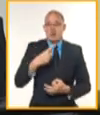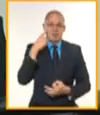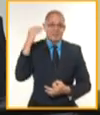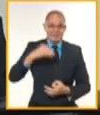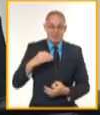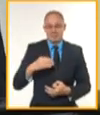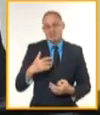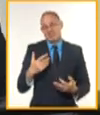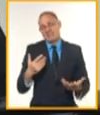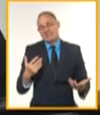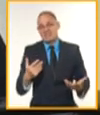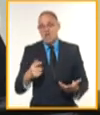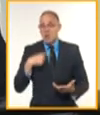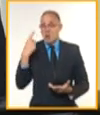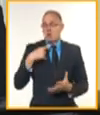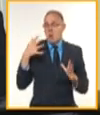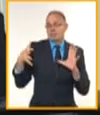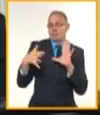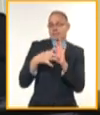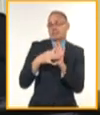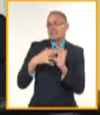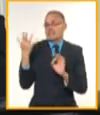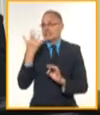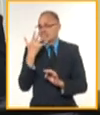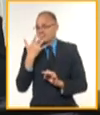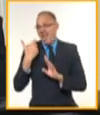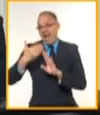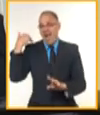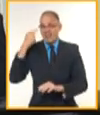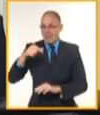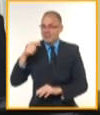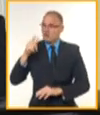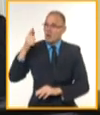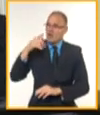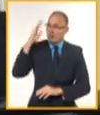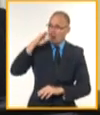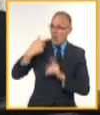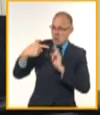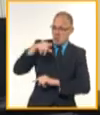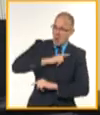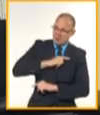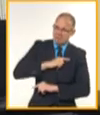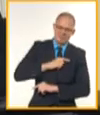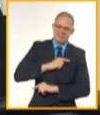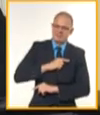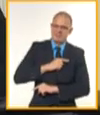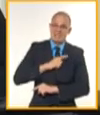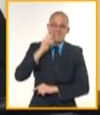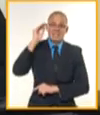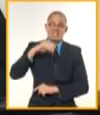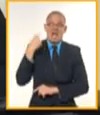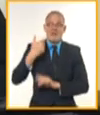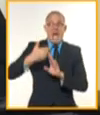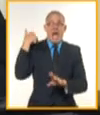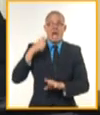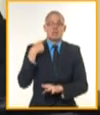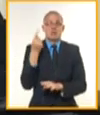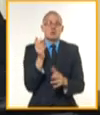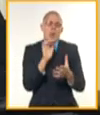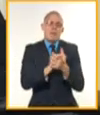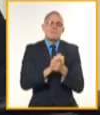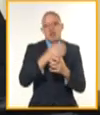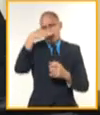nivel global, aliado de los países con peor performance en el concierto de las naciones como Cuba y Venezuela, dijo, a ser un